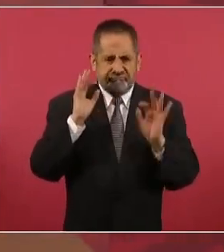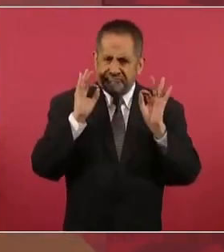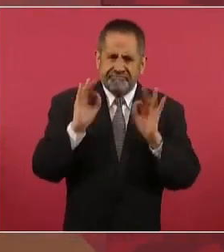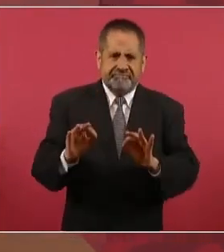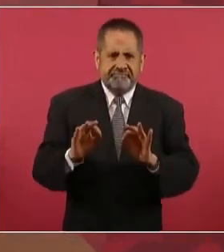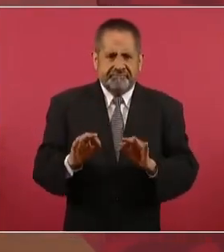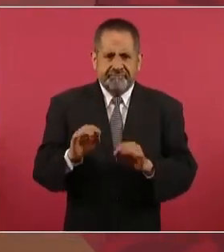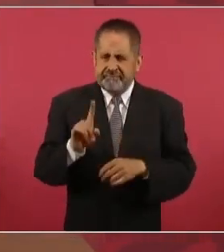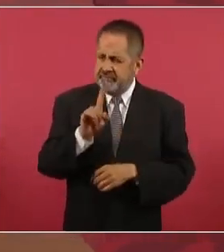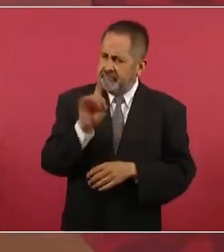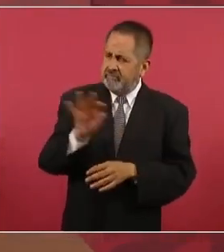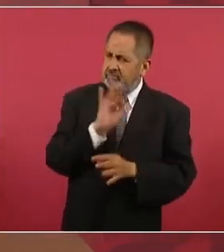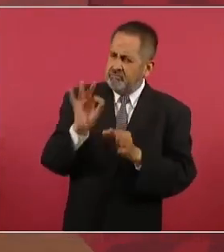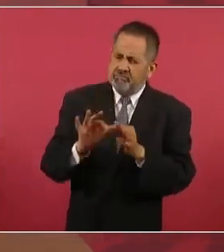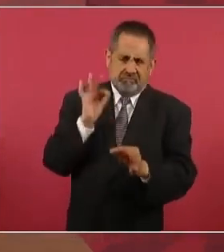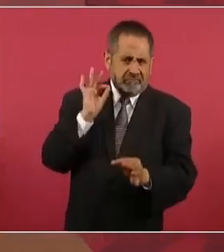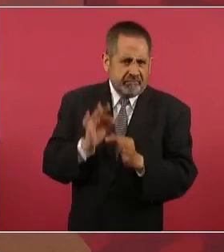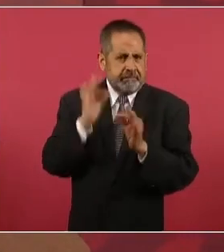al 100%.